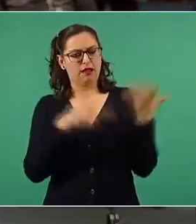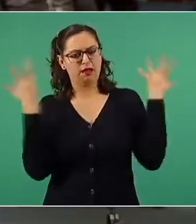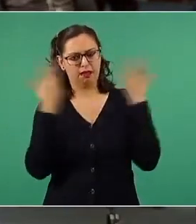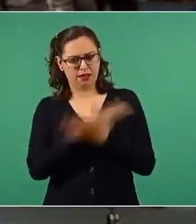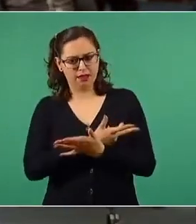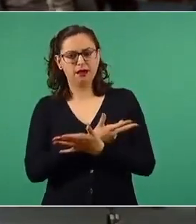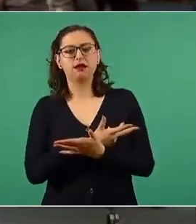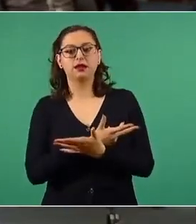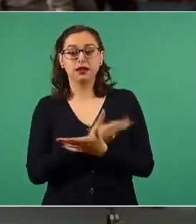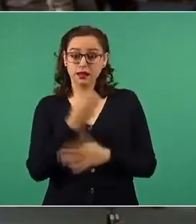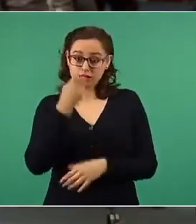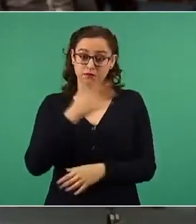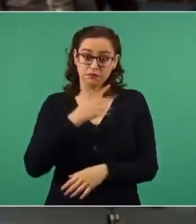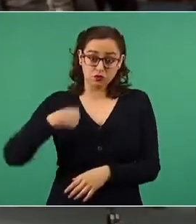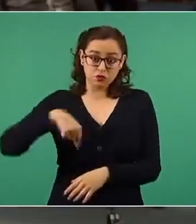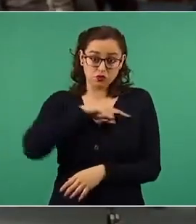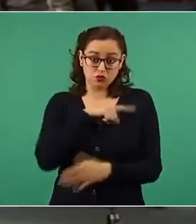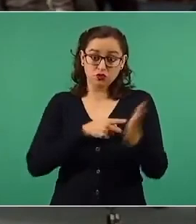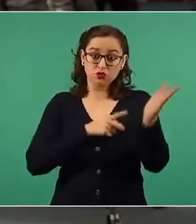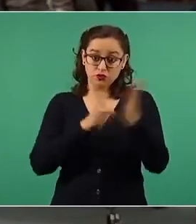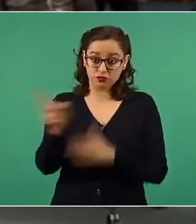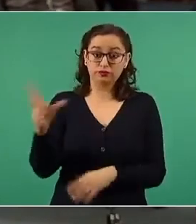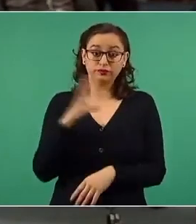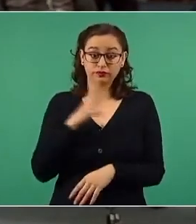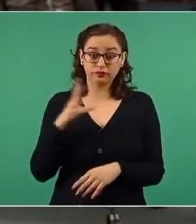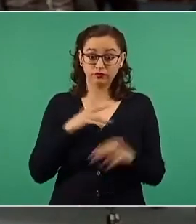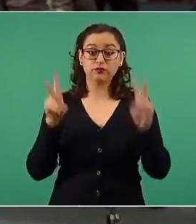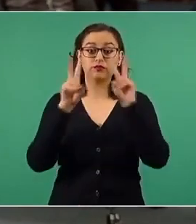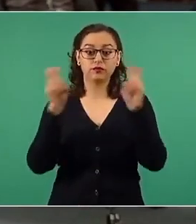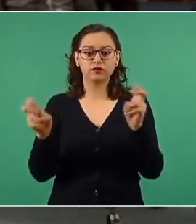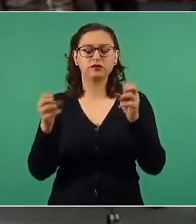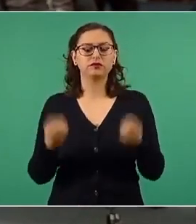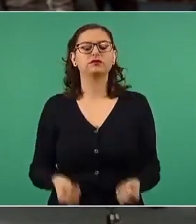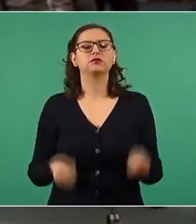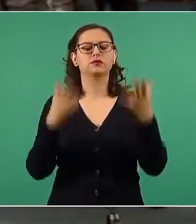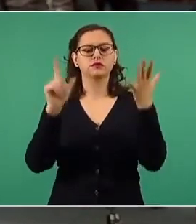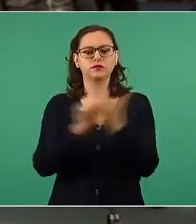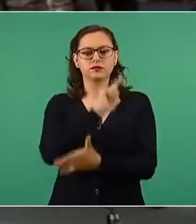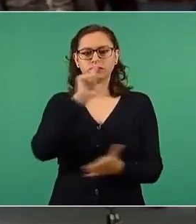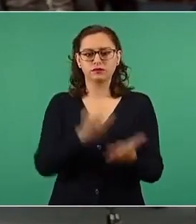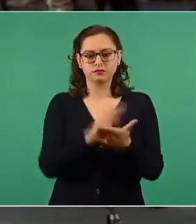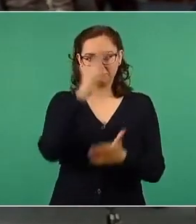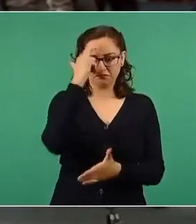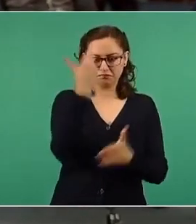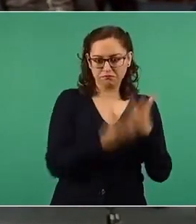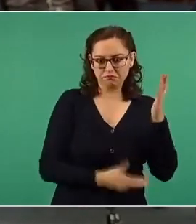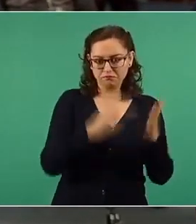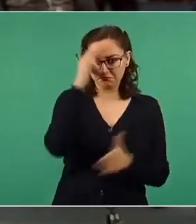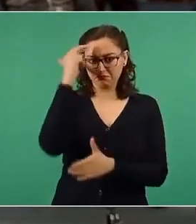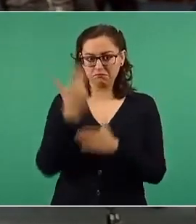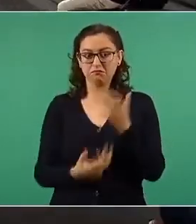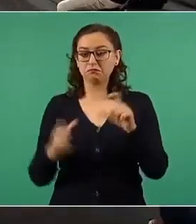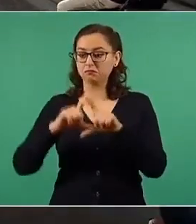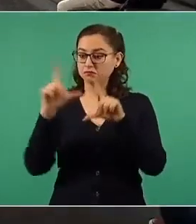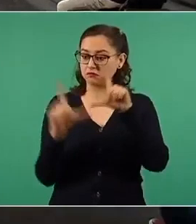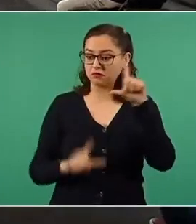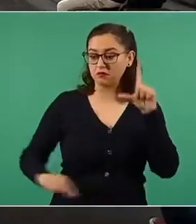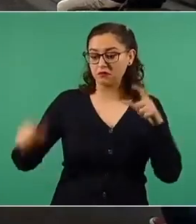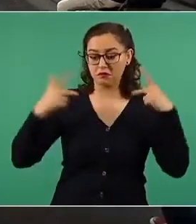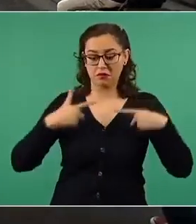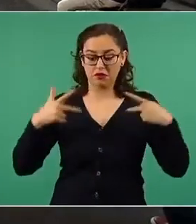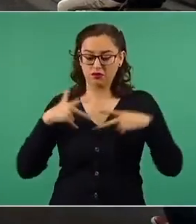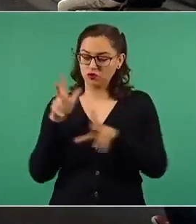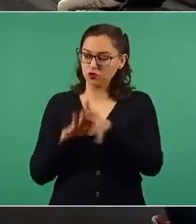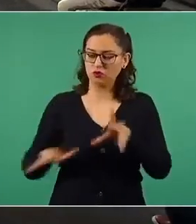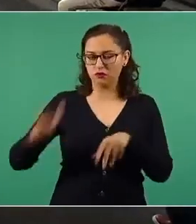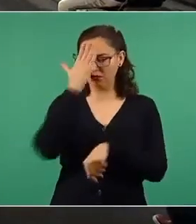existen, tanto de esos delitos como los de lesa humanidad, porque la memoria histórica del país es muy